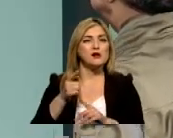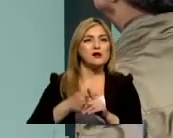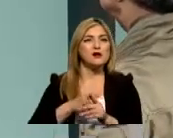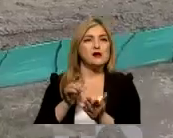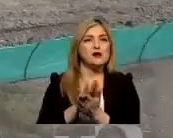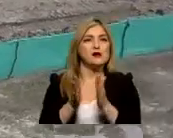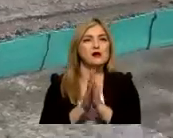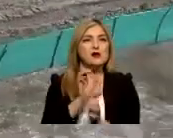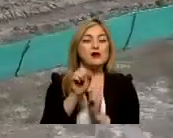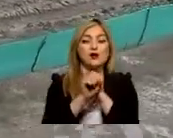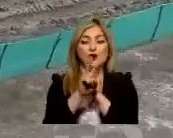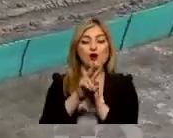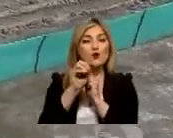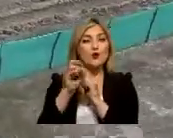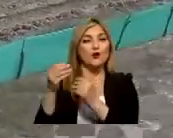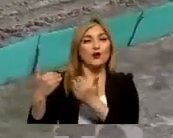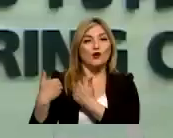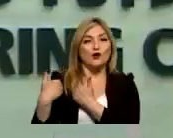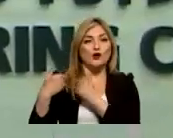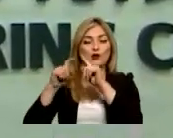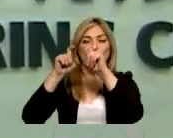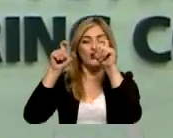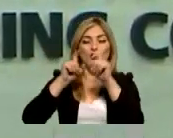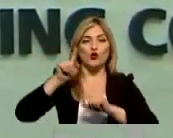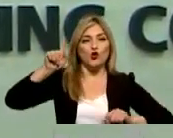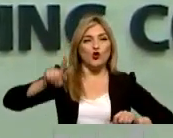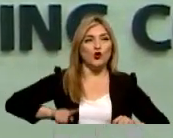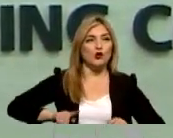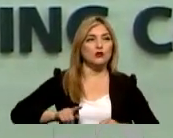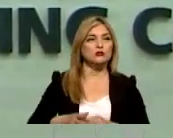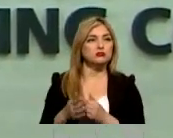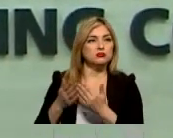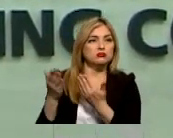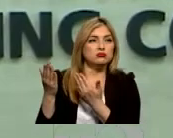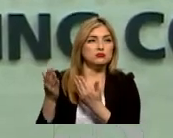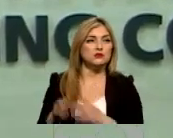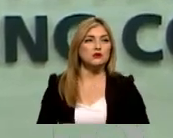del 2020 está a cargo de la compañía china CAMSE.